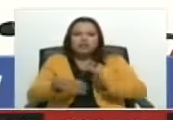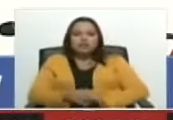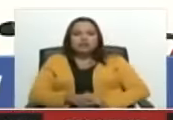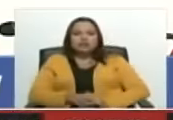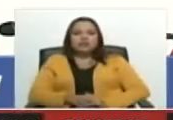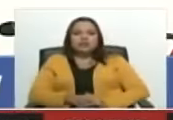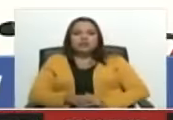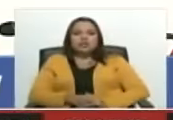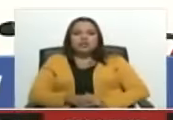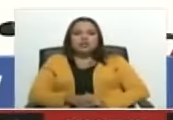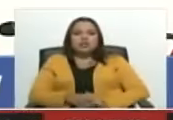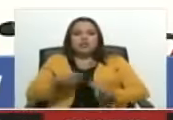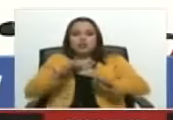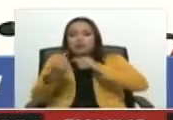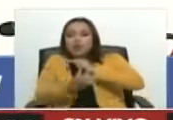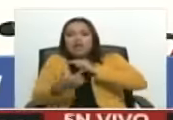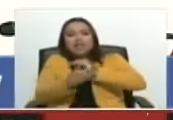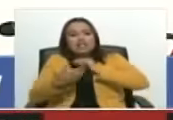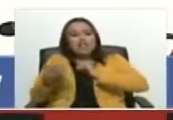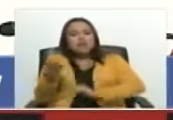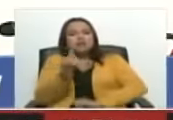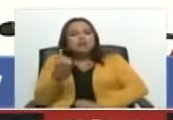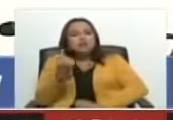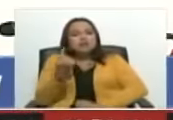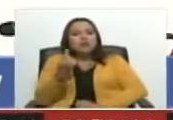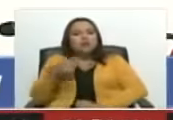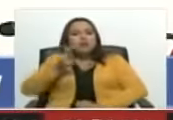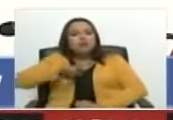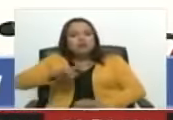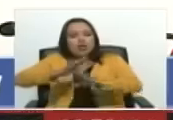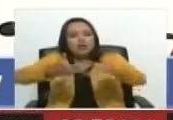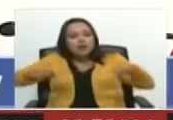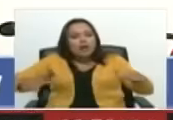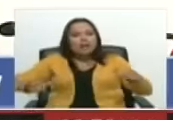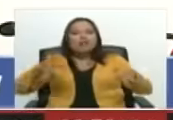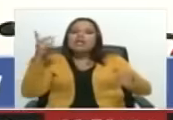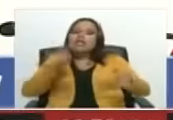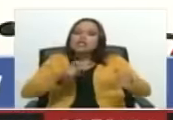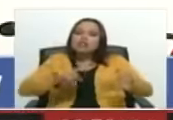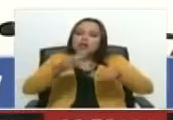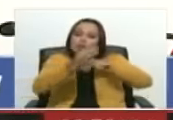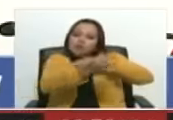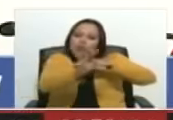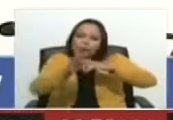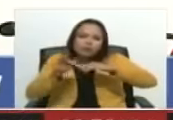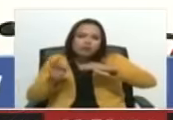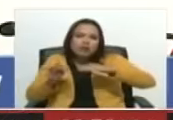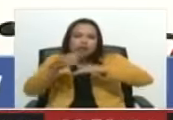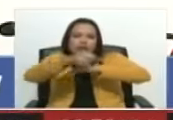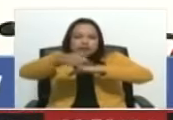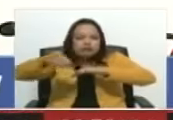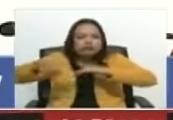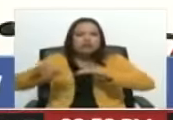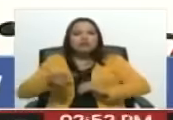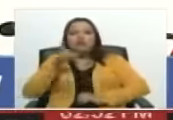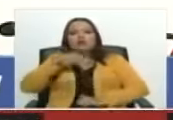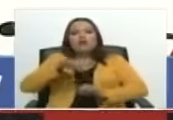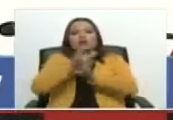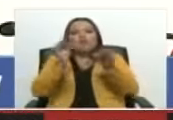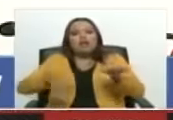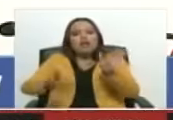de Guyana de disponer unilateralmente de un mar pendiente por delimitar de manera ilegal y en violación del